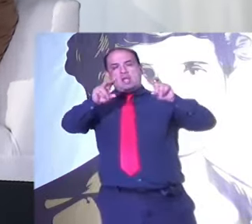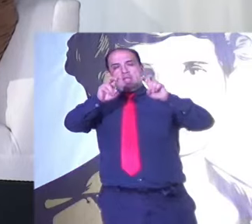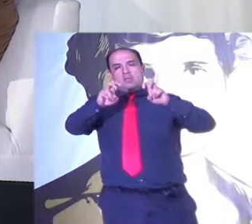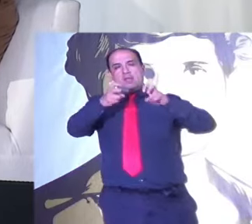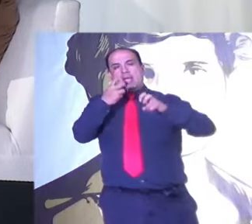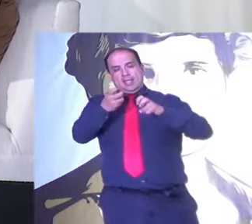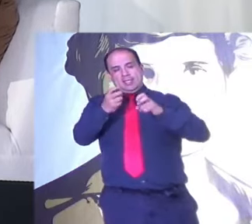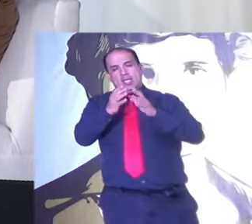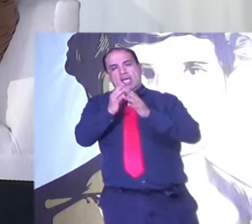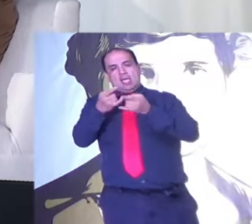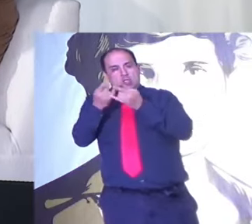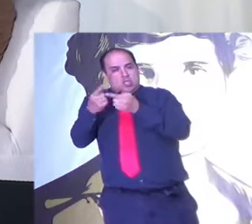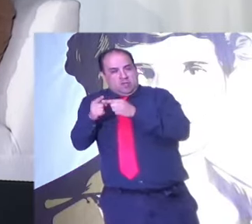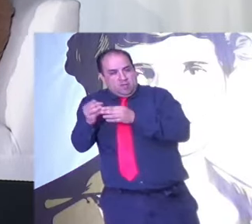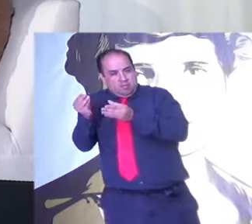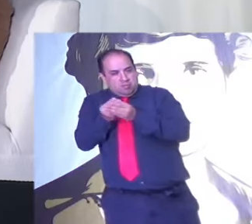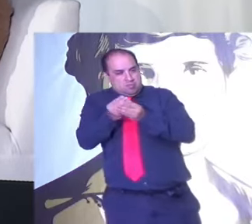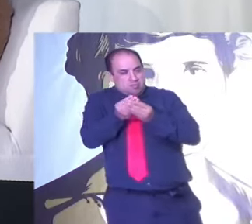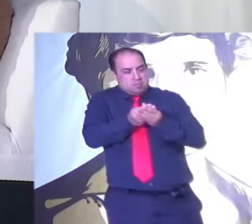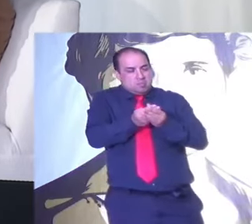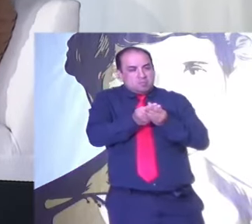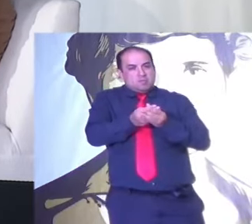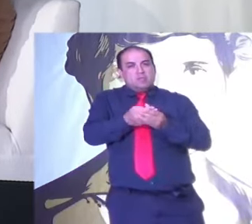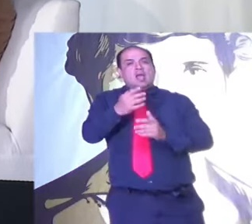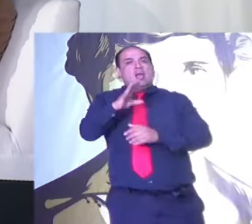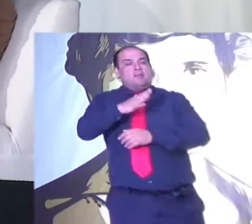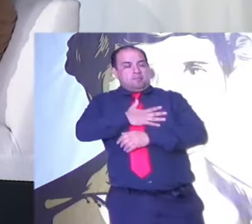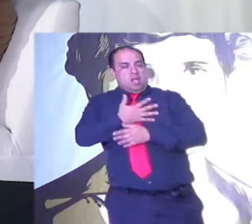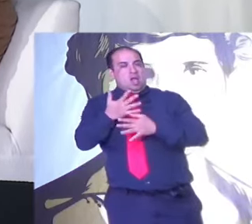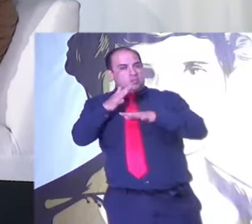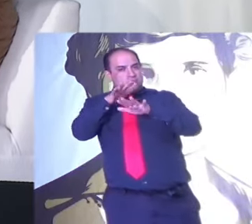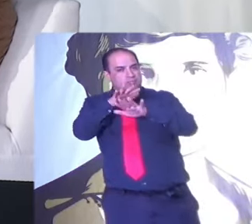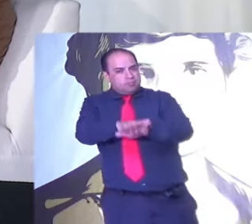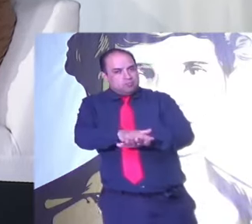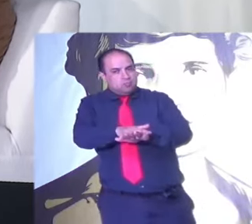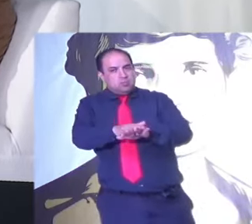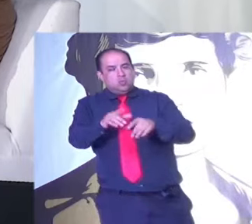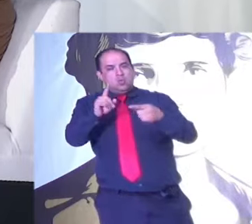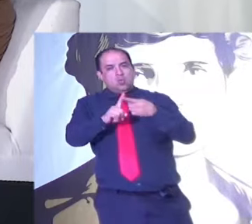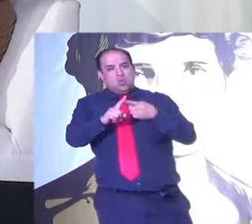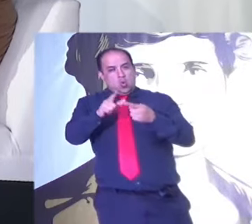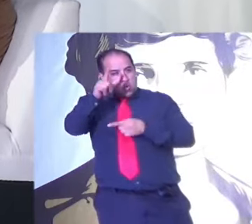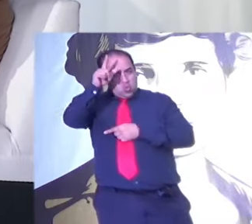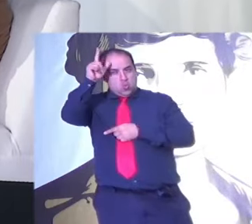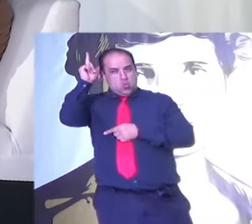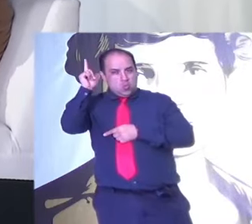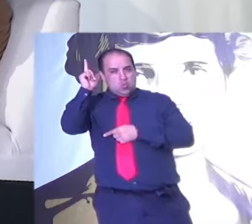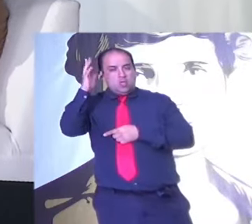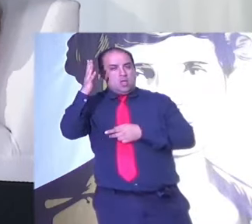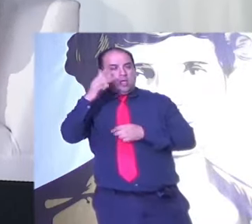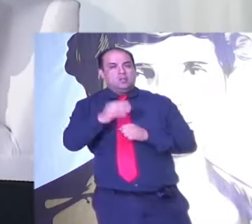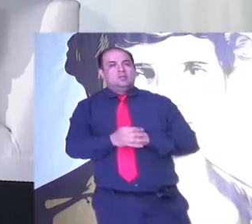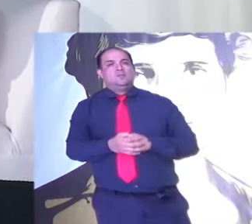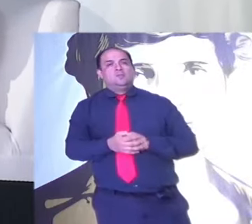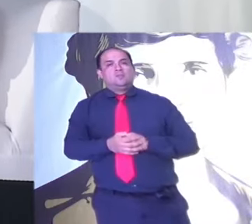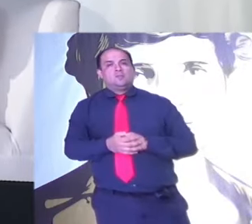Joan, me parece, también hay una mezcla de locura. Nosotros, hablaste